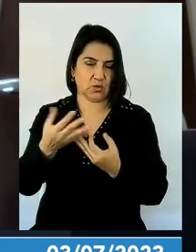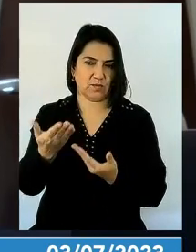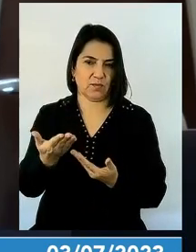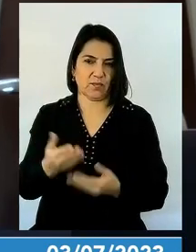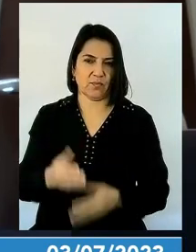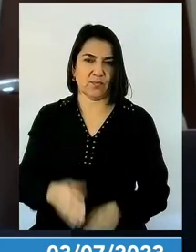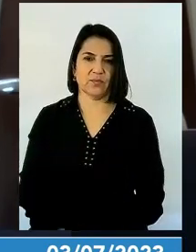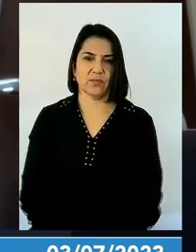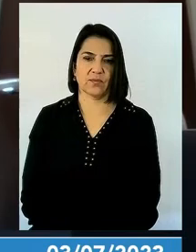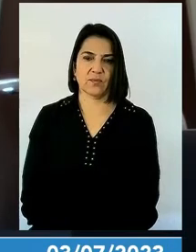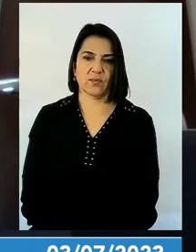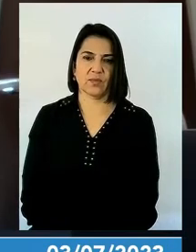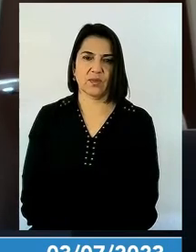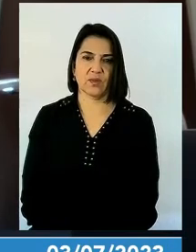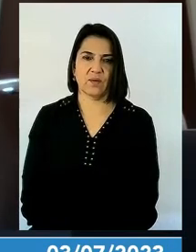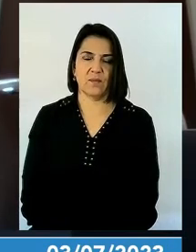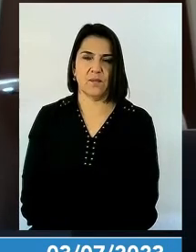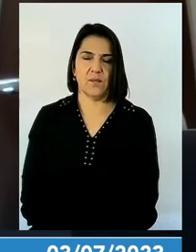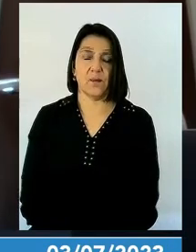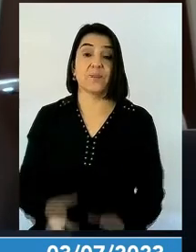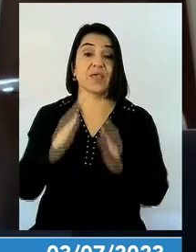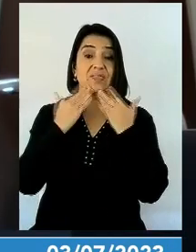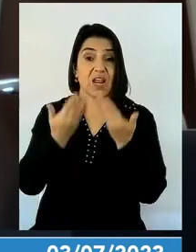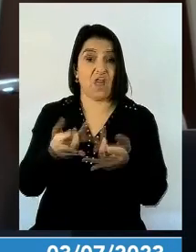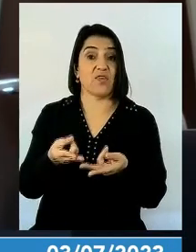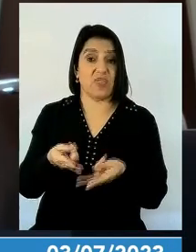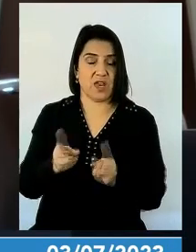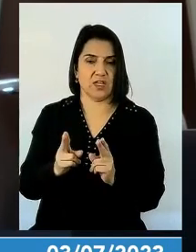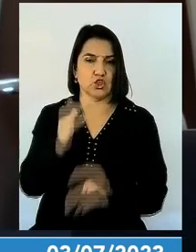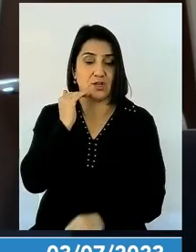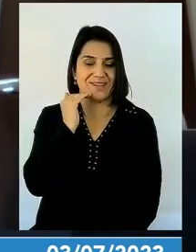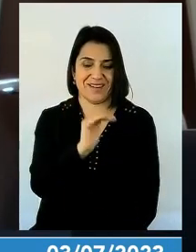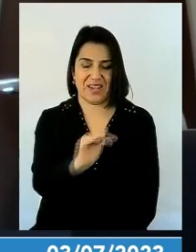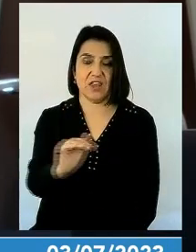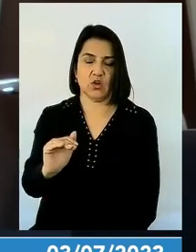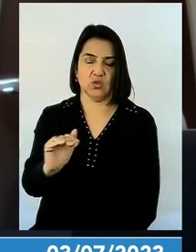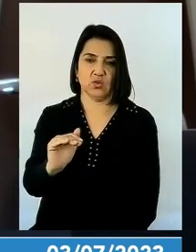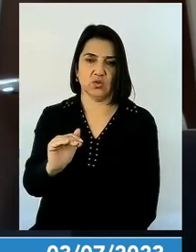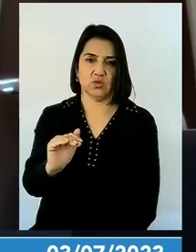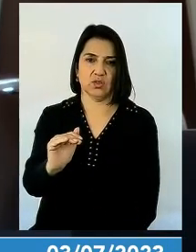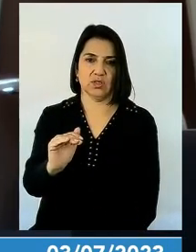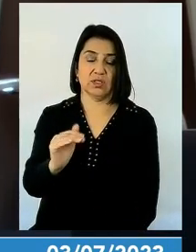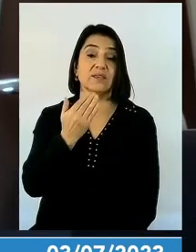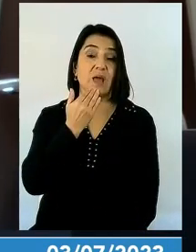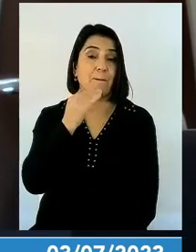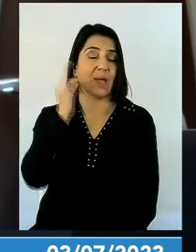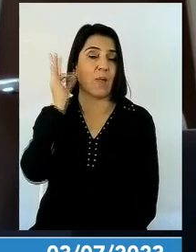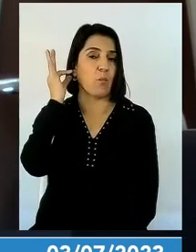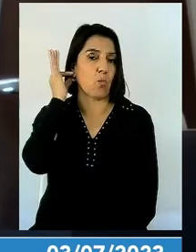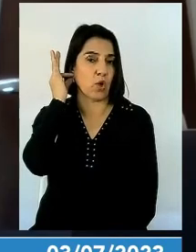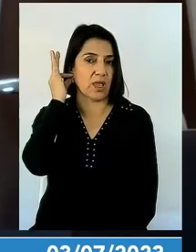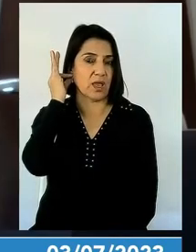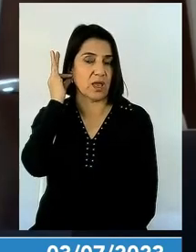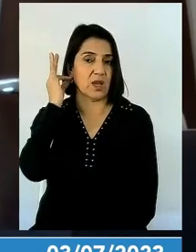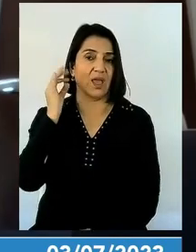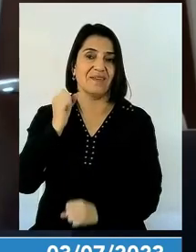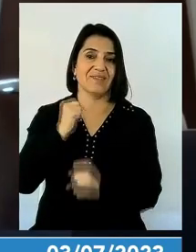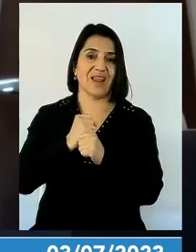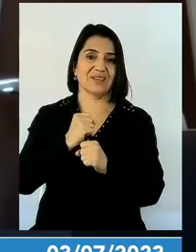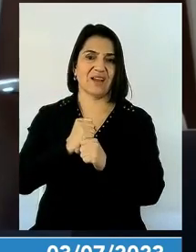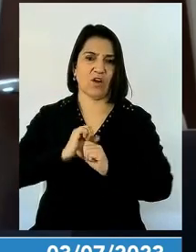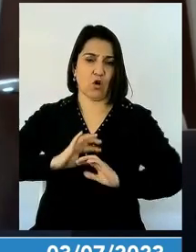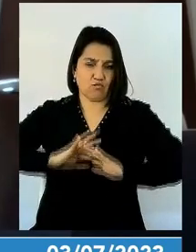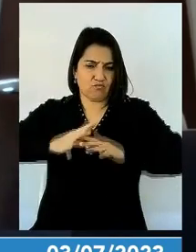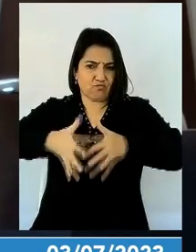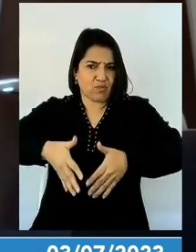hacia las personas, niños y mujeres en trabajo de parto. Pero